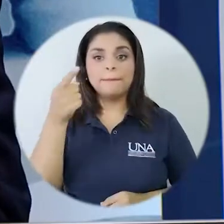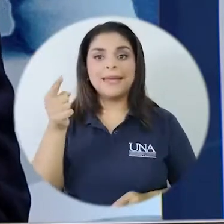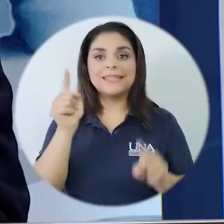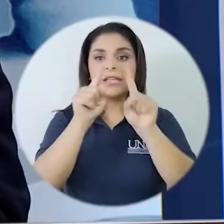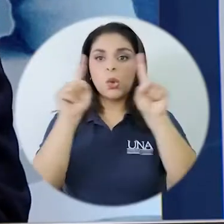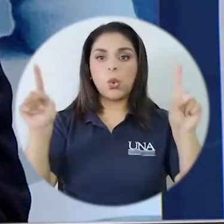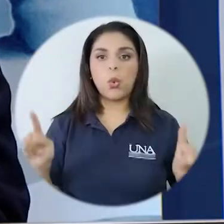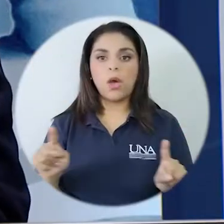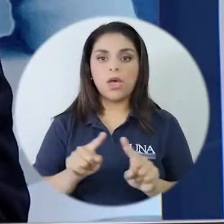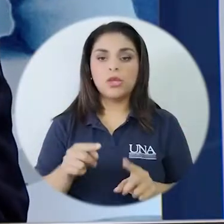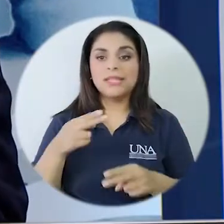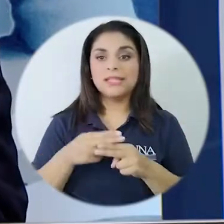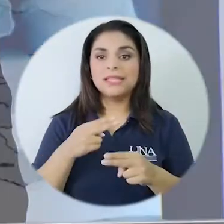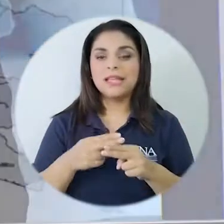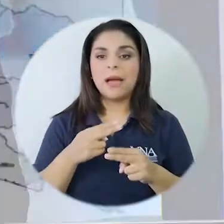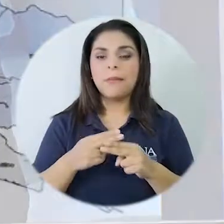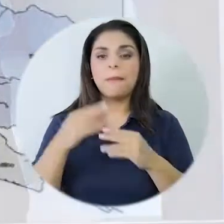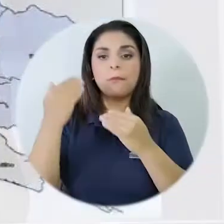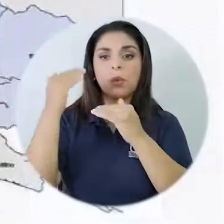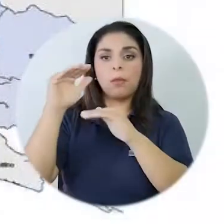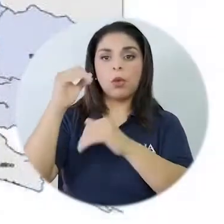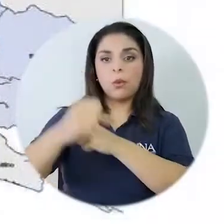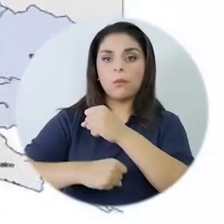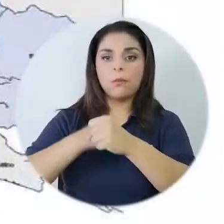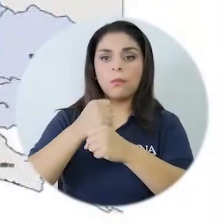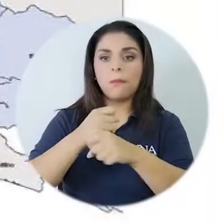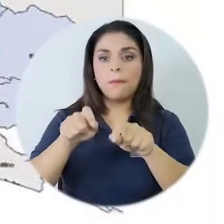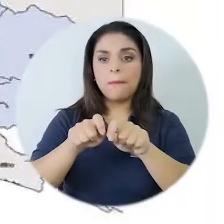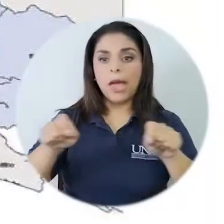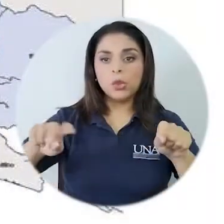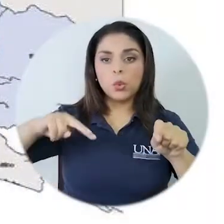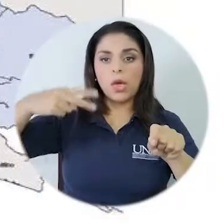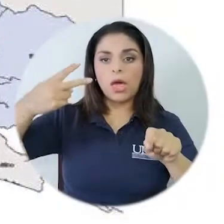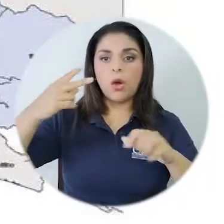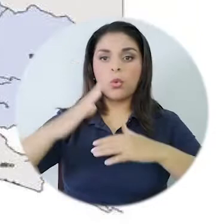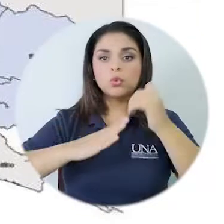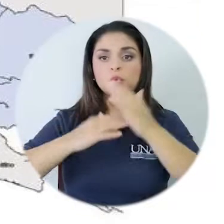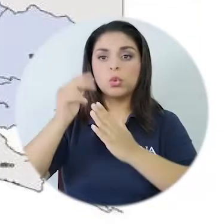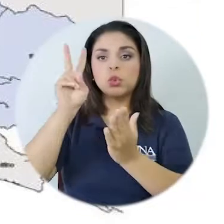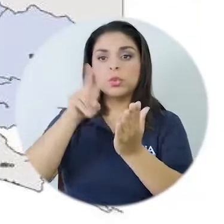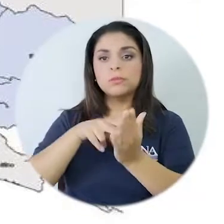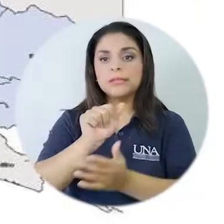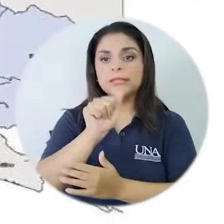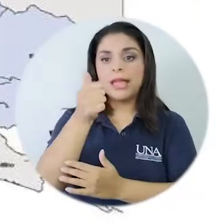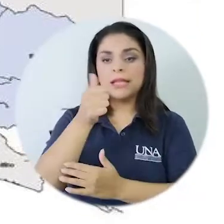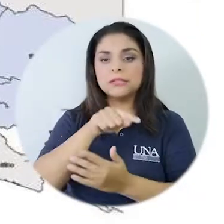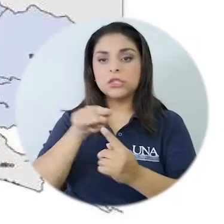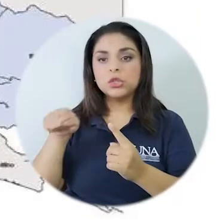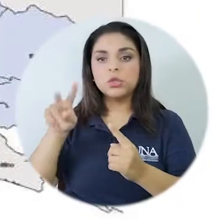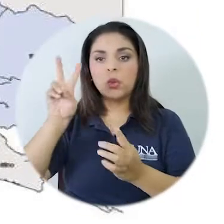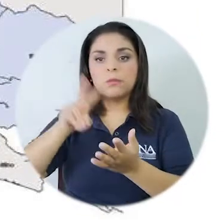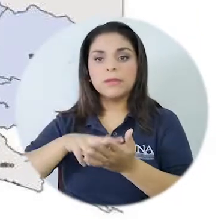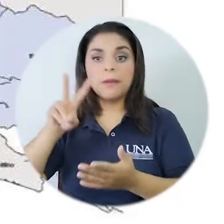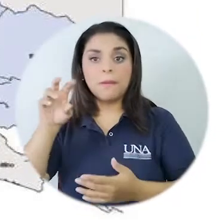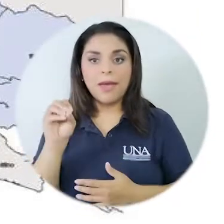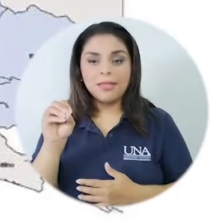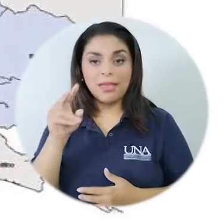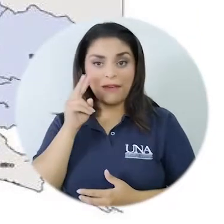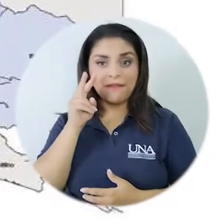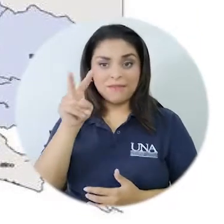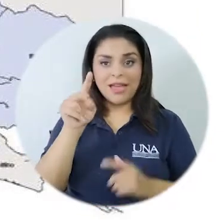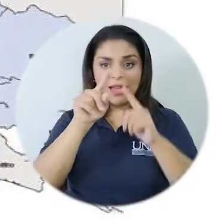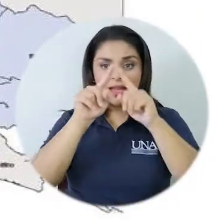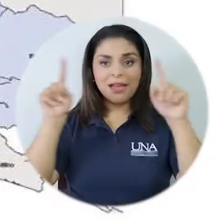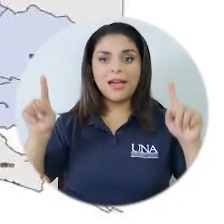que se llama promedio anual de metros cuadrados de nueva construcción 2010-2020, si uno logra ver